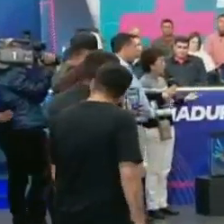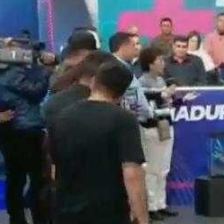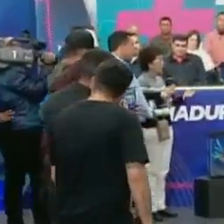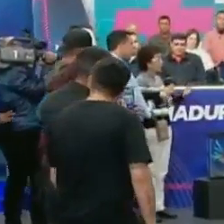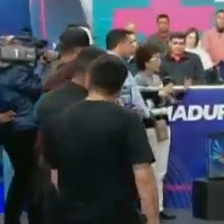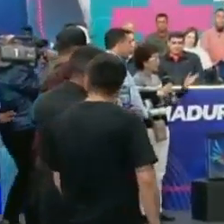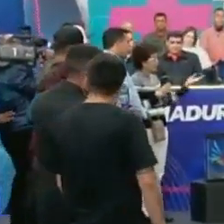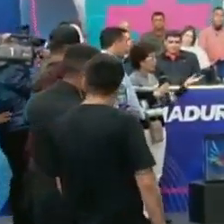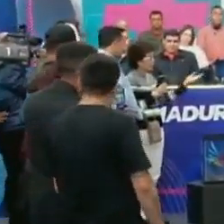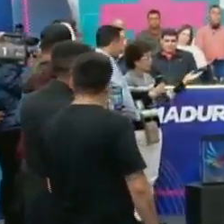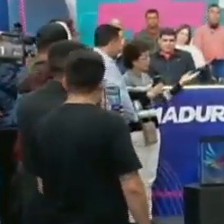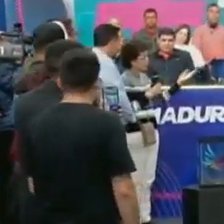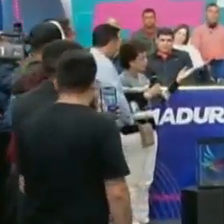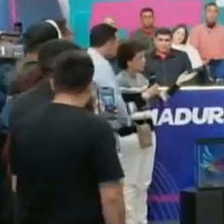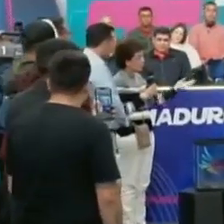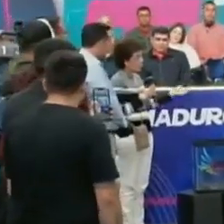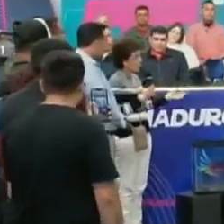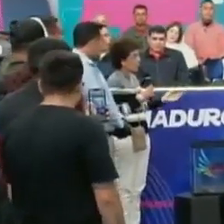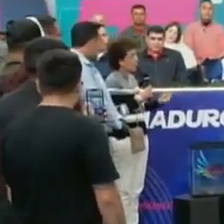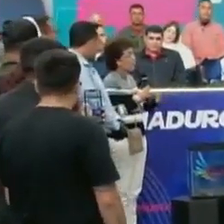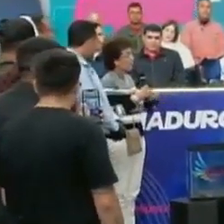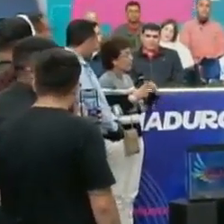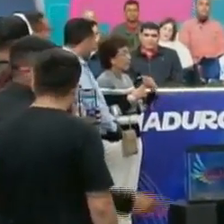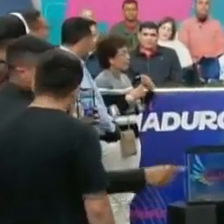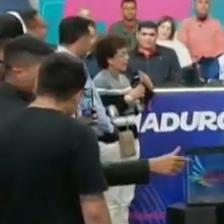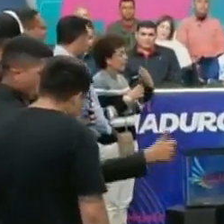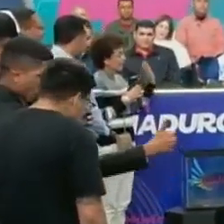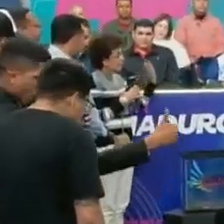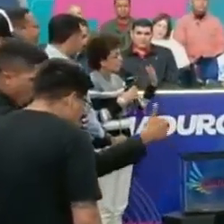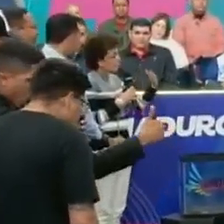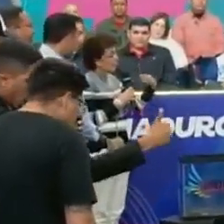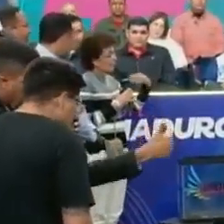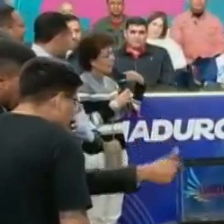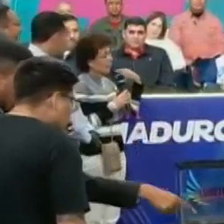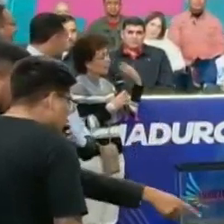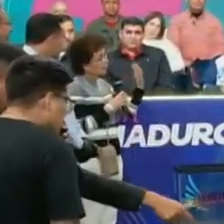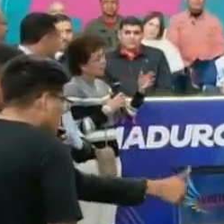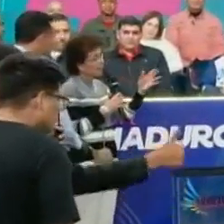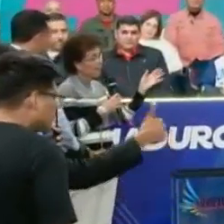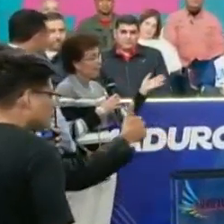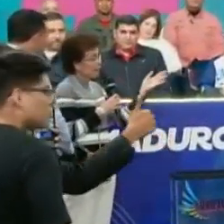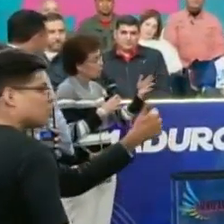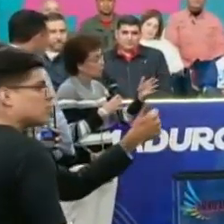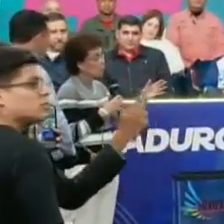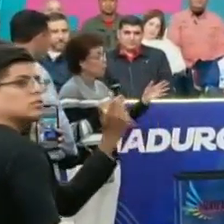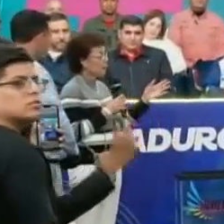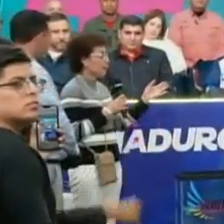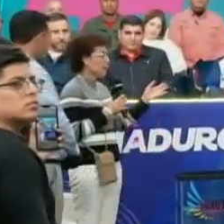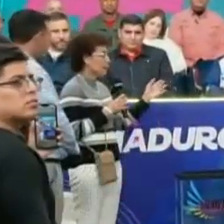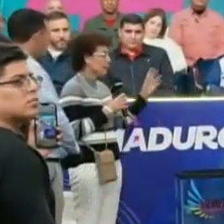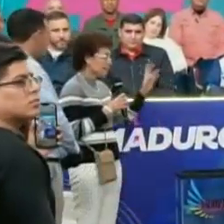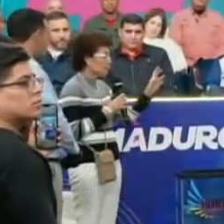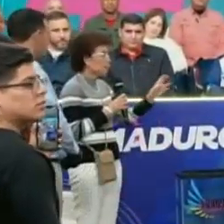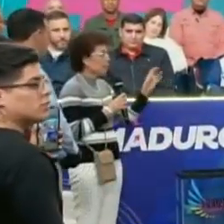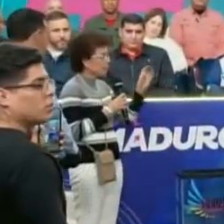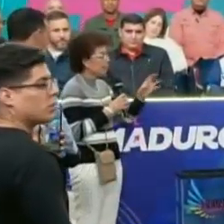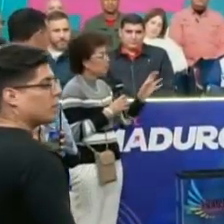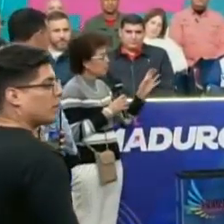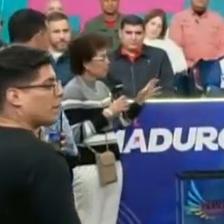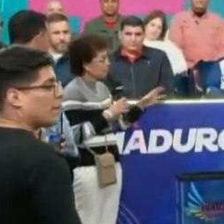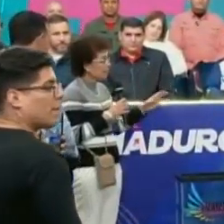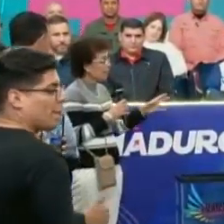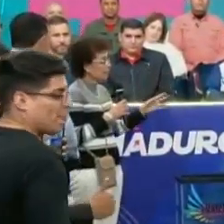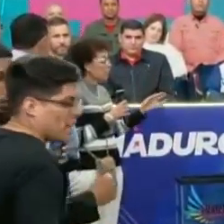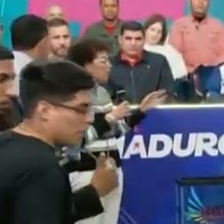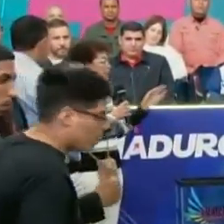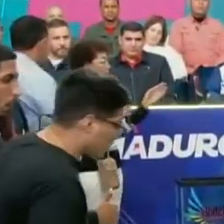a anidar a las playas allí de donde desovan. Y la cantidad de tortugas que llegan, que hay estudios que, y reportes y